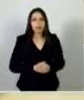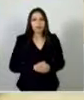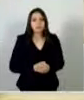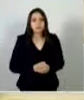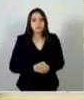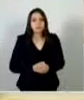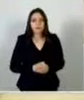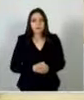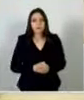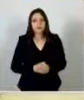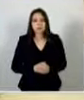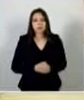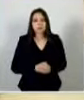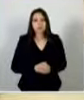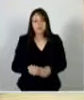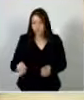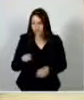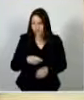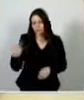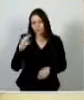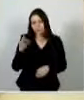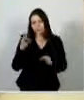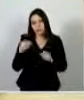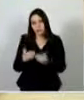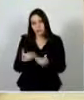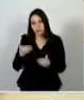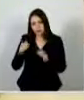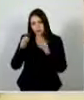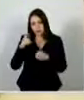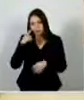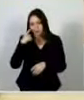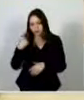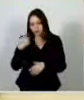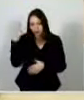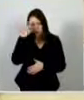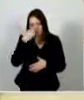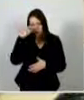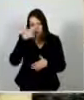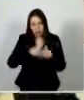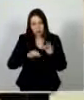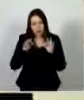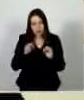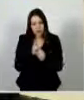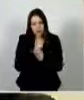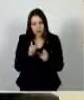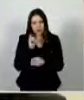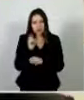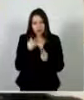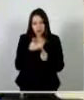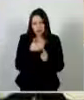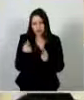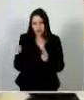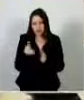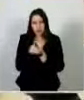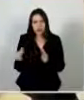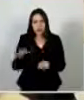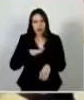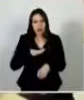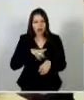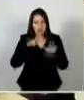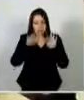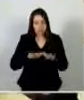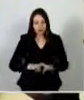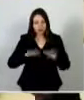quinto punto, una propuesta es analizar con cuidado y detenimiento los instrumentos que contiene al respecto el